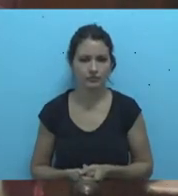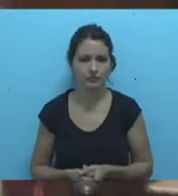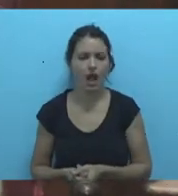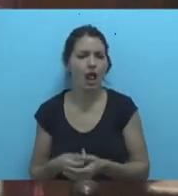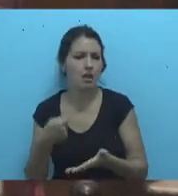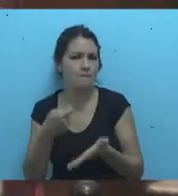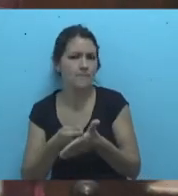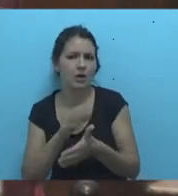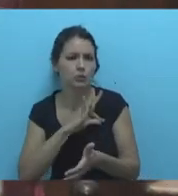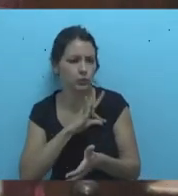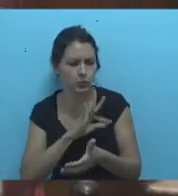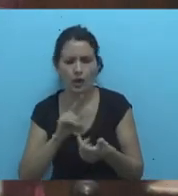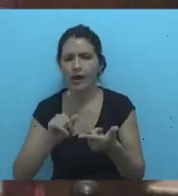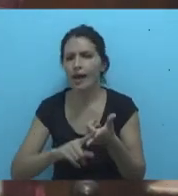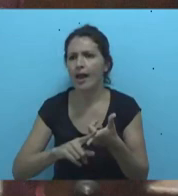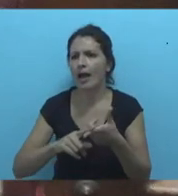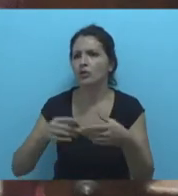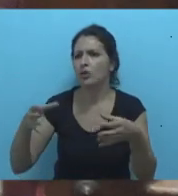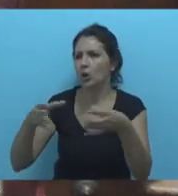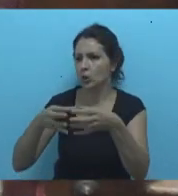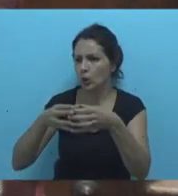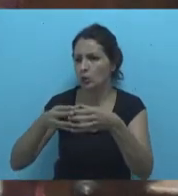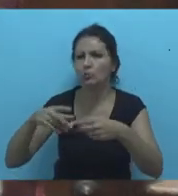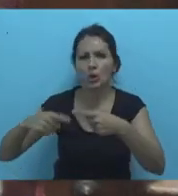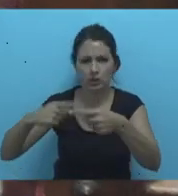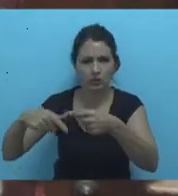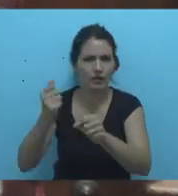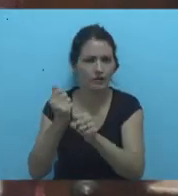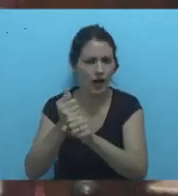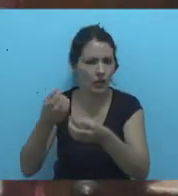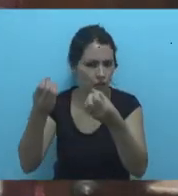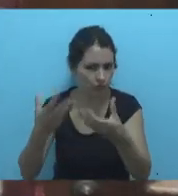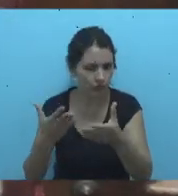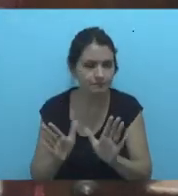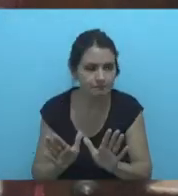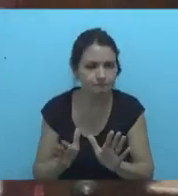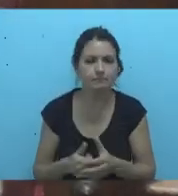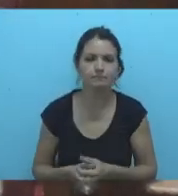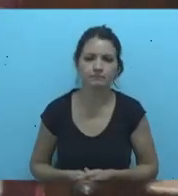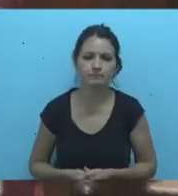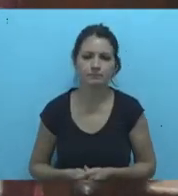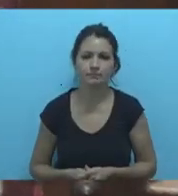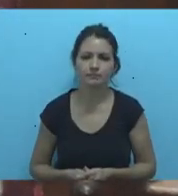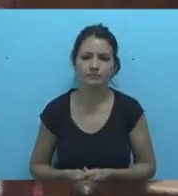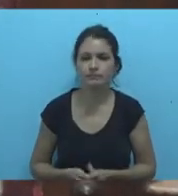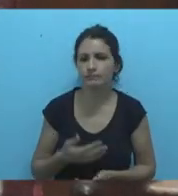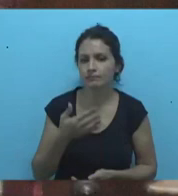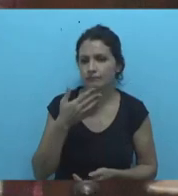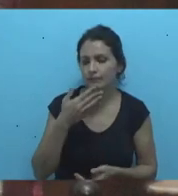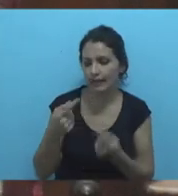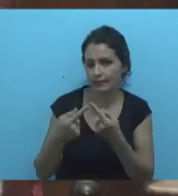salarios, sino también la posibilidad de que el grupo siguiese funcionando y que garantizara el pago de las acreencias. Y la verdad que esto parece